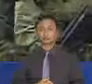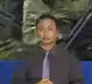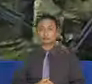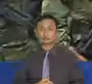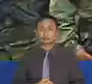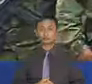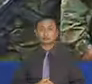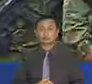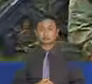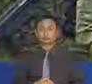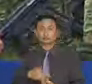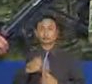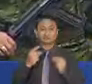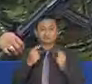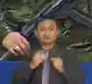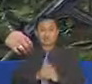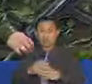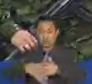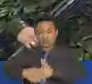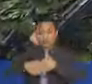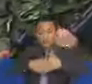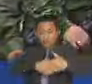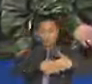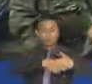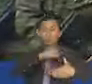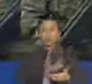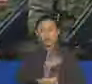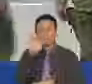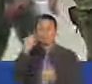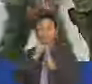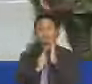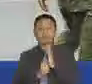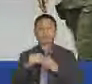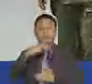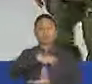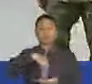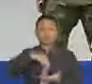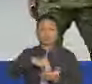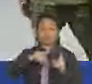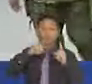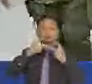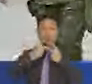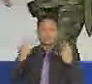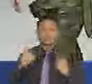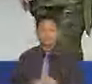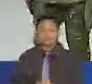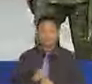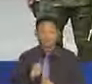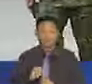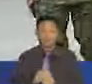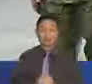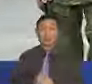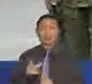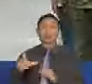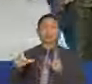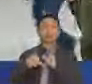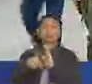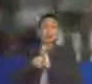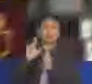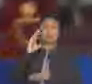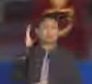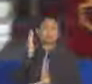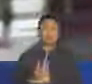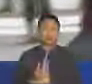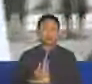Saludo breve porque tenía agenda en manabí consulta popular y el anunciado veto total a la derogatoria